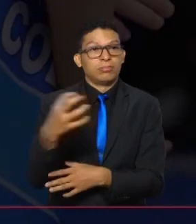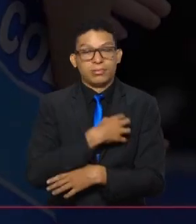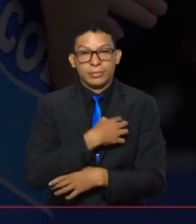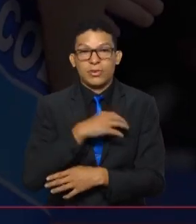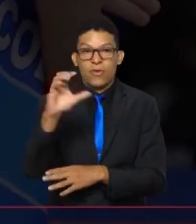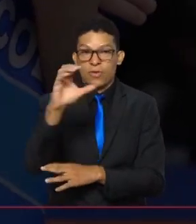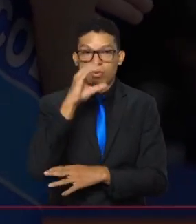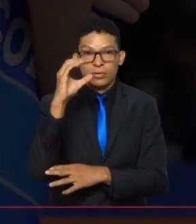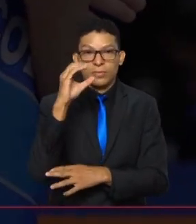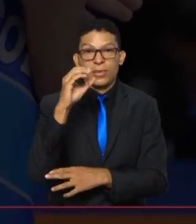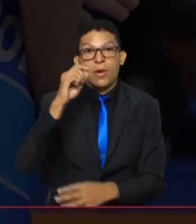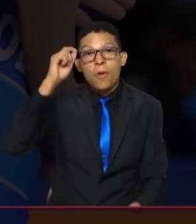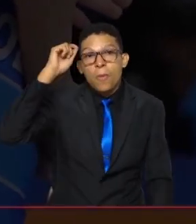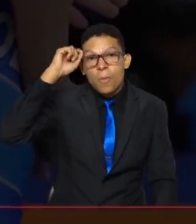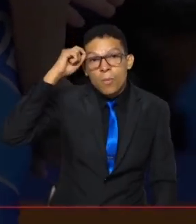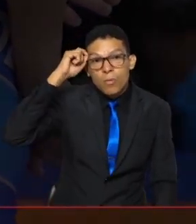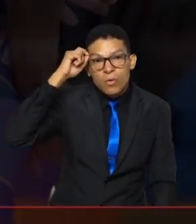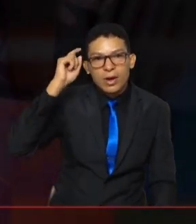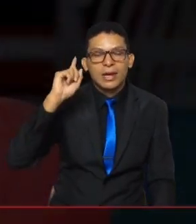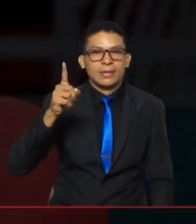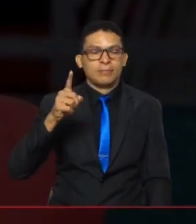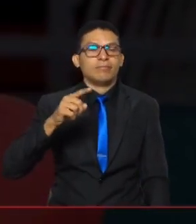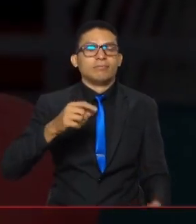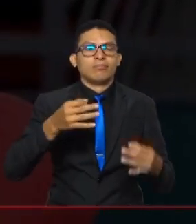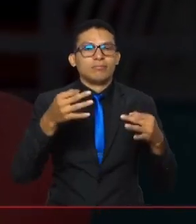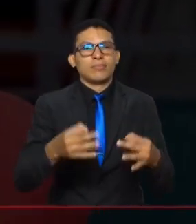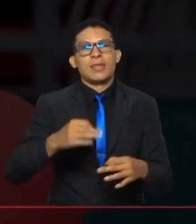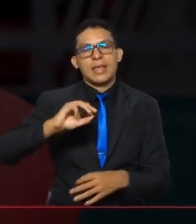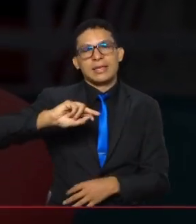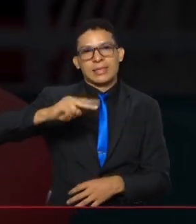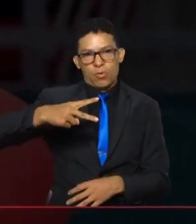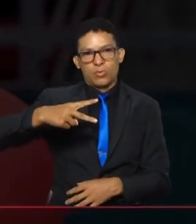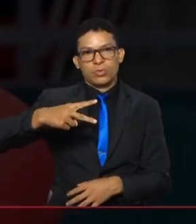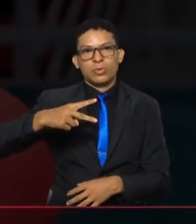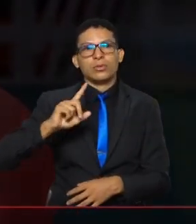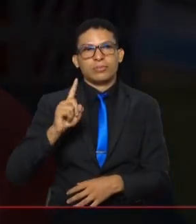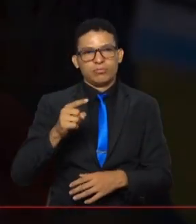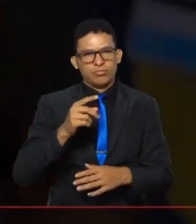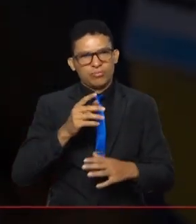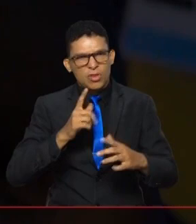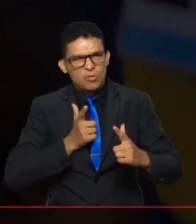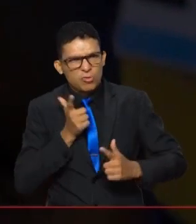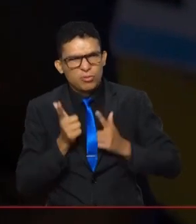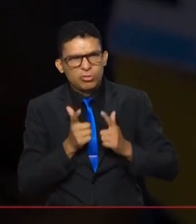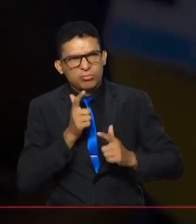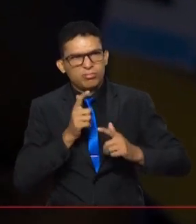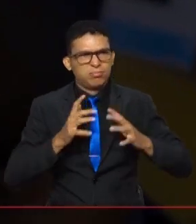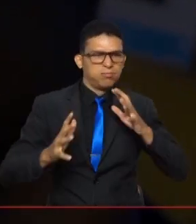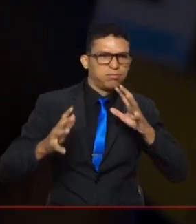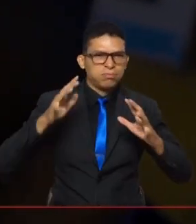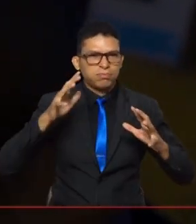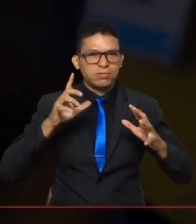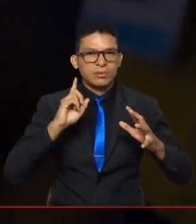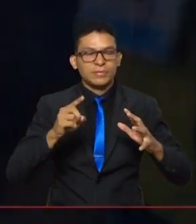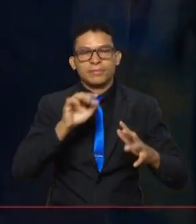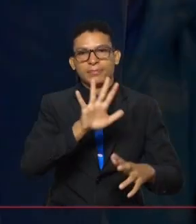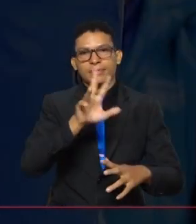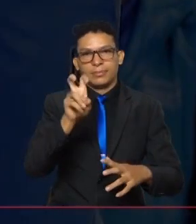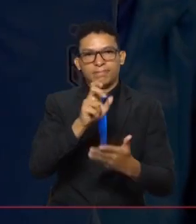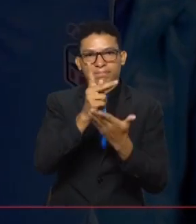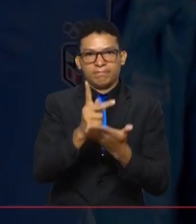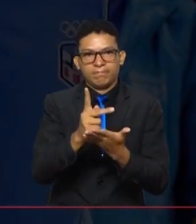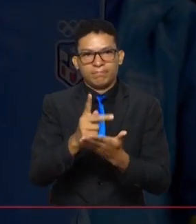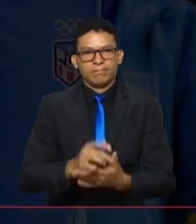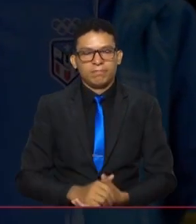al país el bugueño Óscar tigrero se quedó con la medalla de plata en la lucha en la categoría de los 57 kg